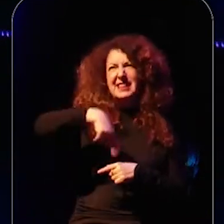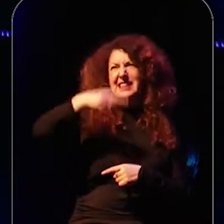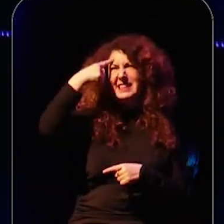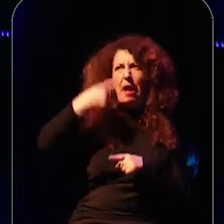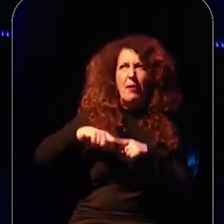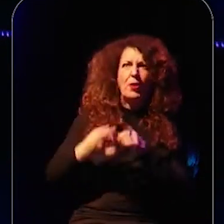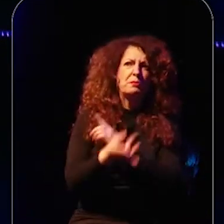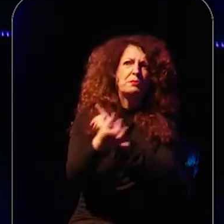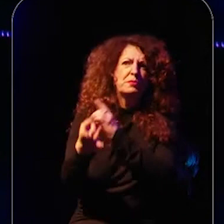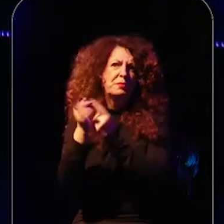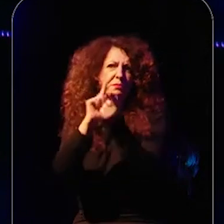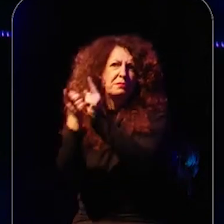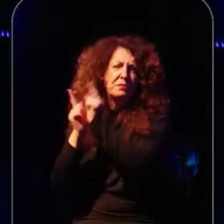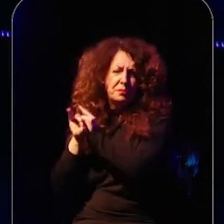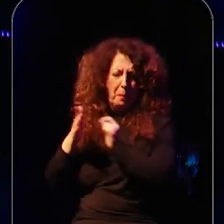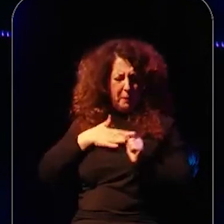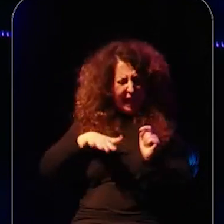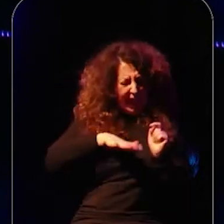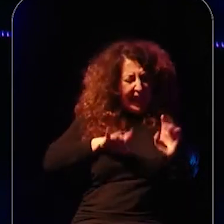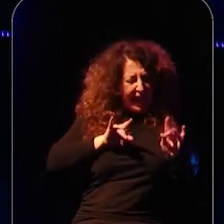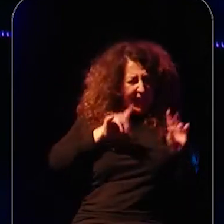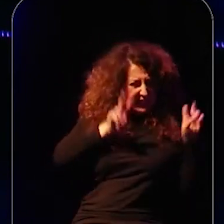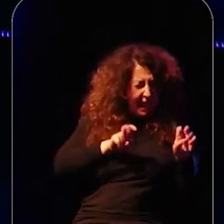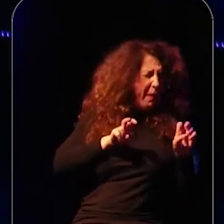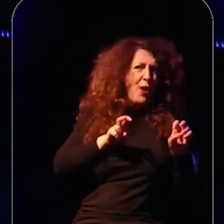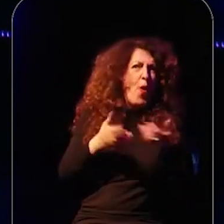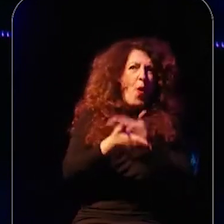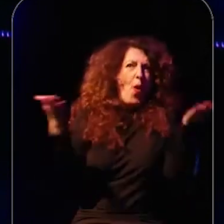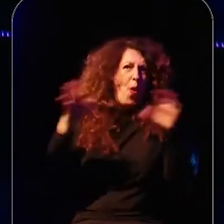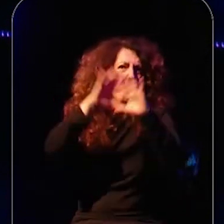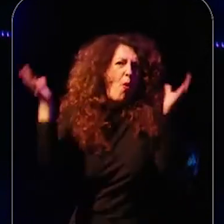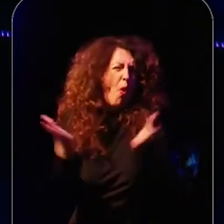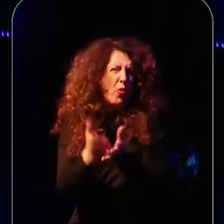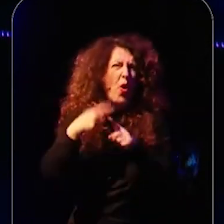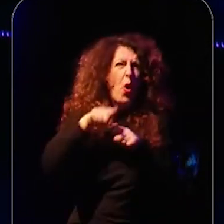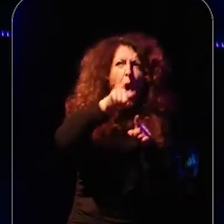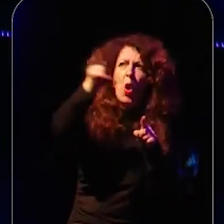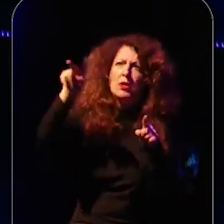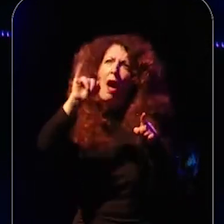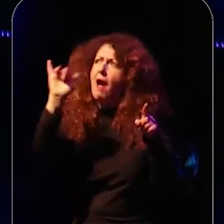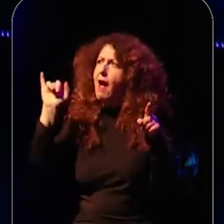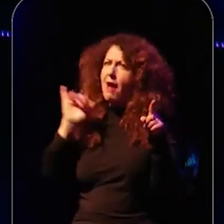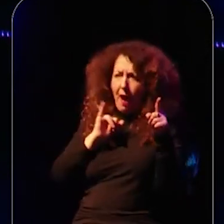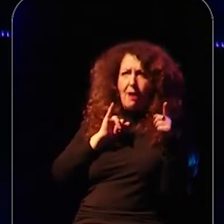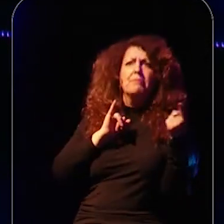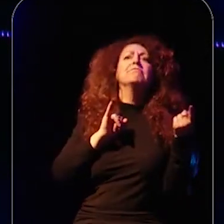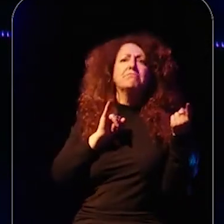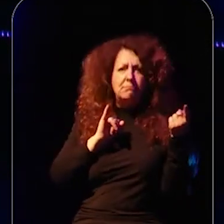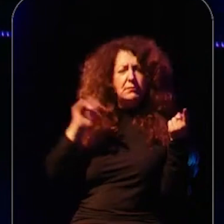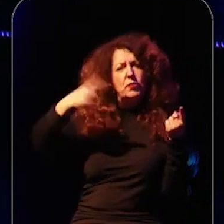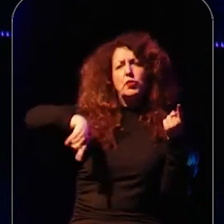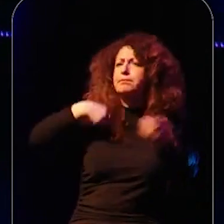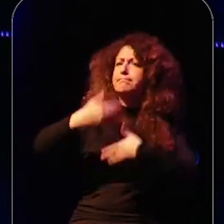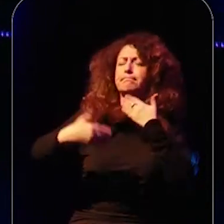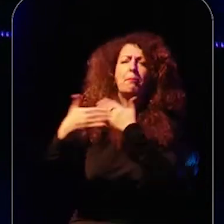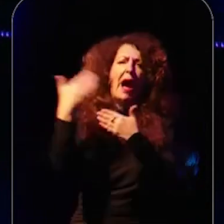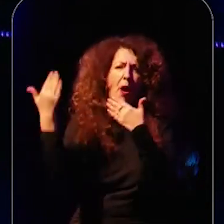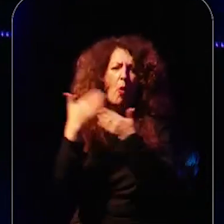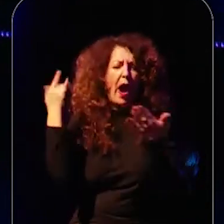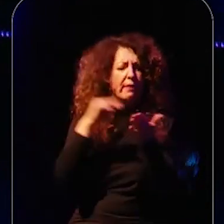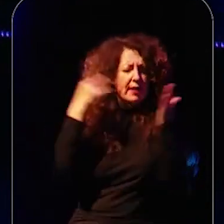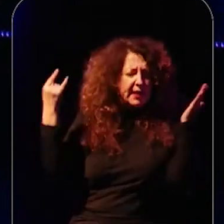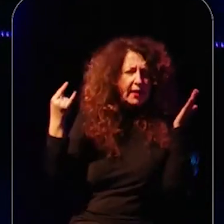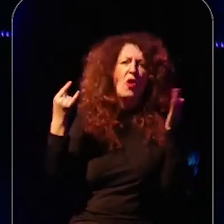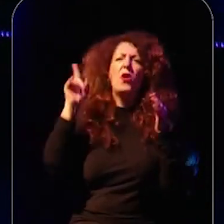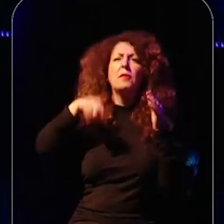está moviendo. En tu campo o en otros campos. Da igual, estar en el mundo, saber qué es lo que pasa y estar a la vanguardia de la tecnología,